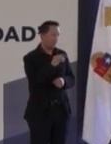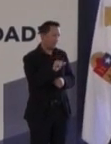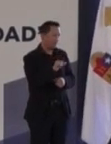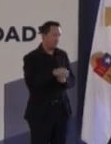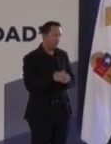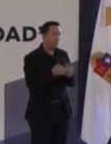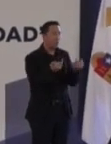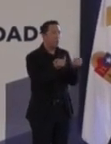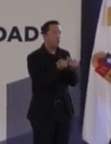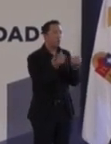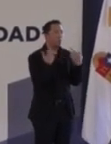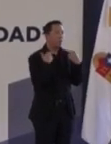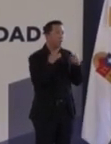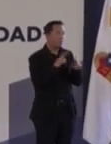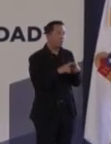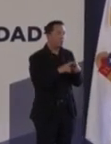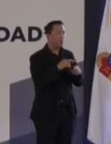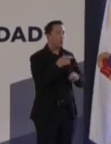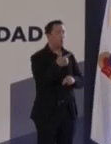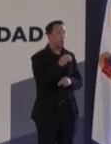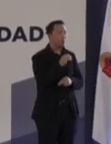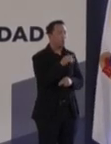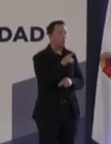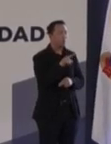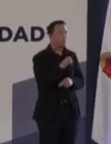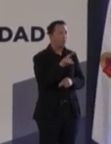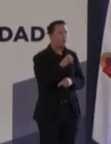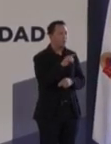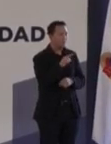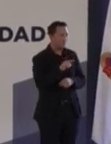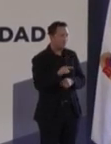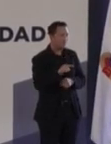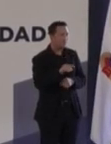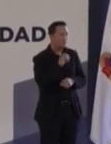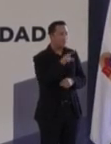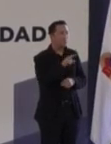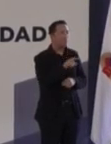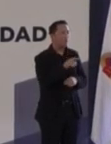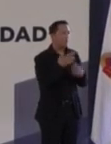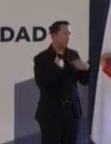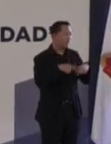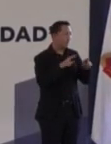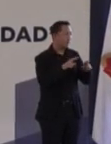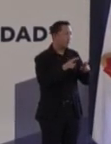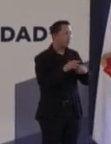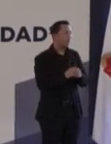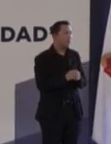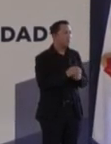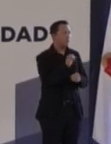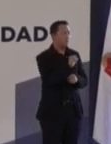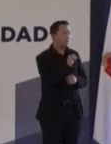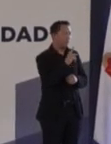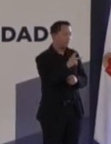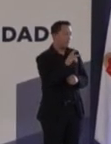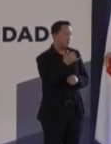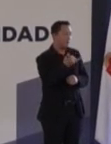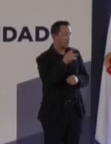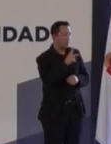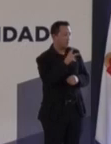González Utrera, director jurídico de la Secretaría de Trabajo y Previsión Social, en representación de la licenciada